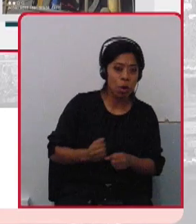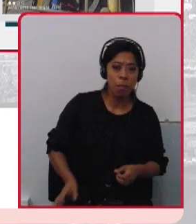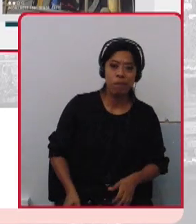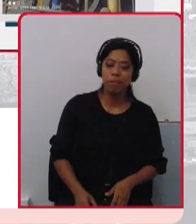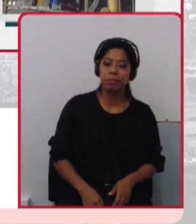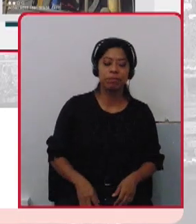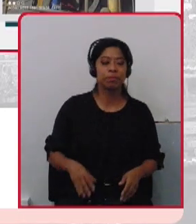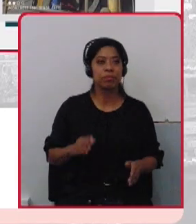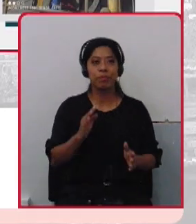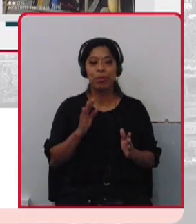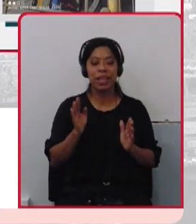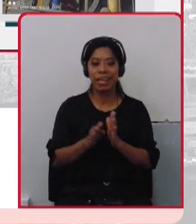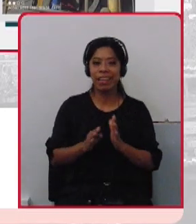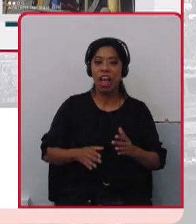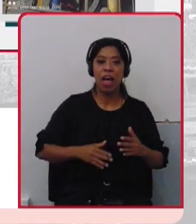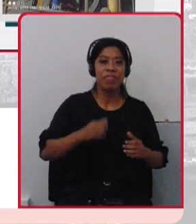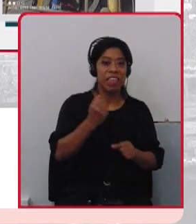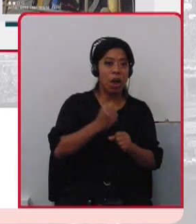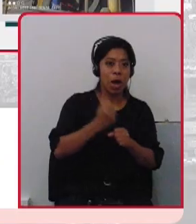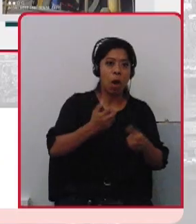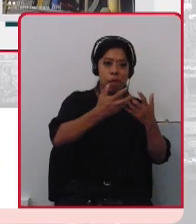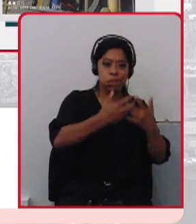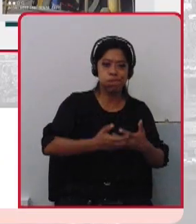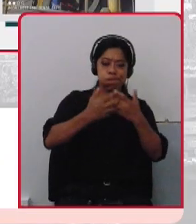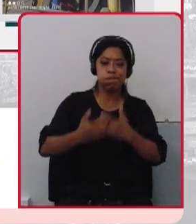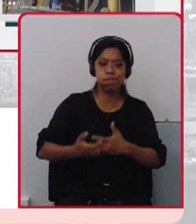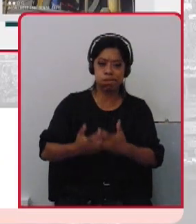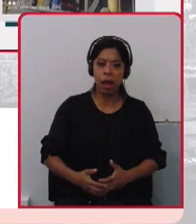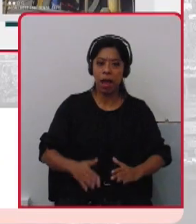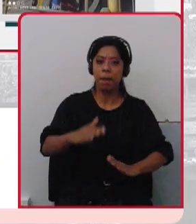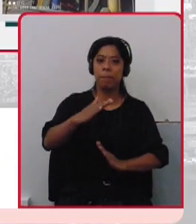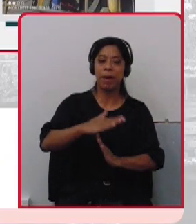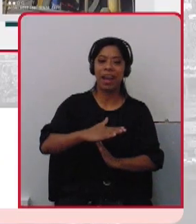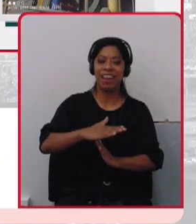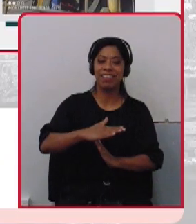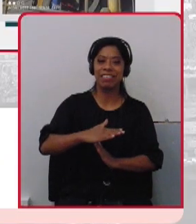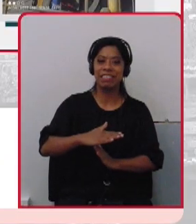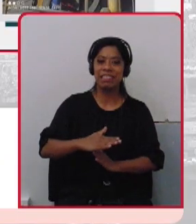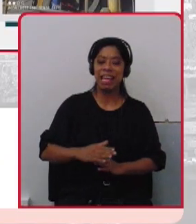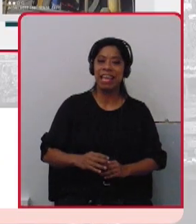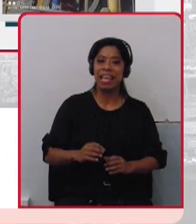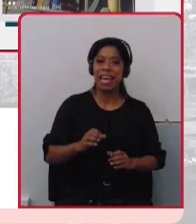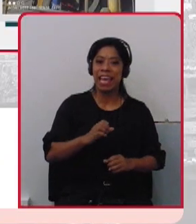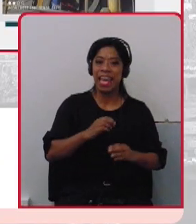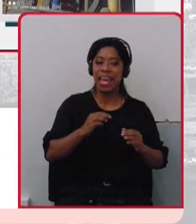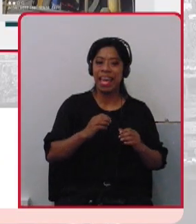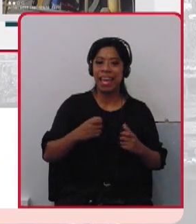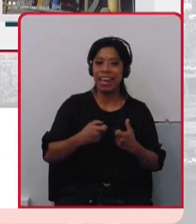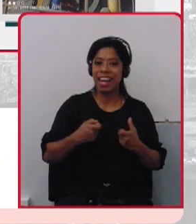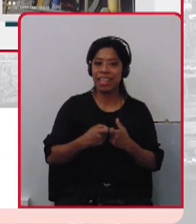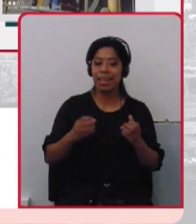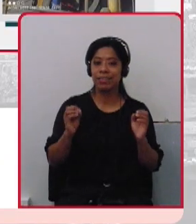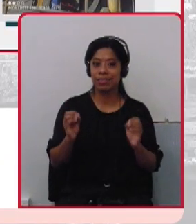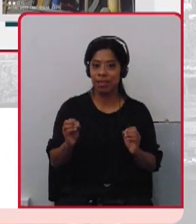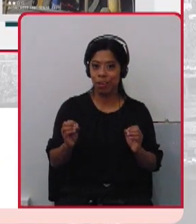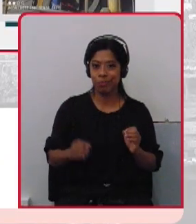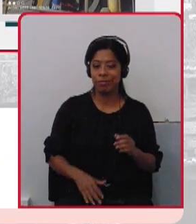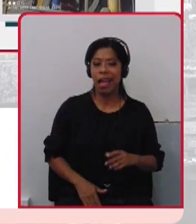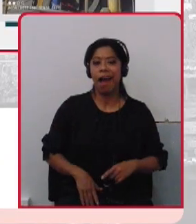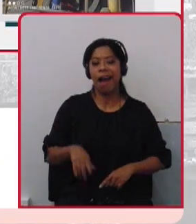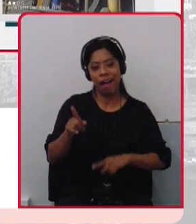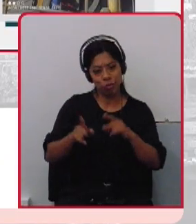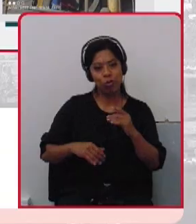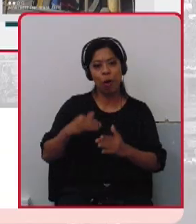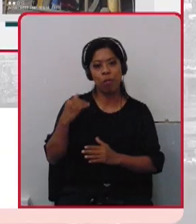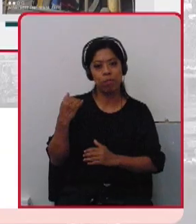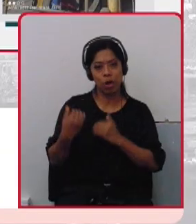lo que se hace es parar toda la planta, ¿no? Prácticamente cero energía, salvo algunos procesos que tienen que